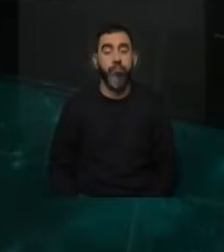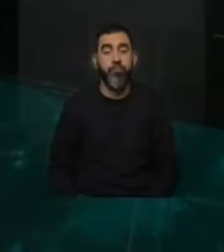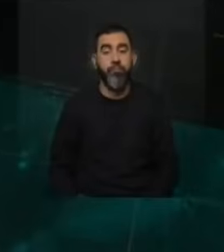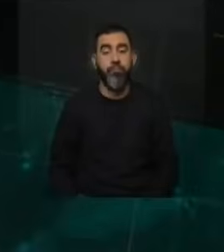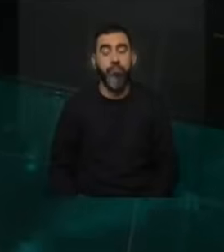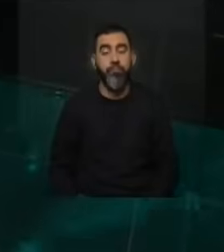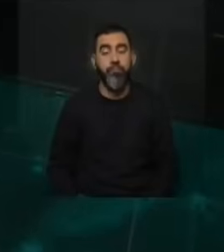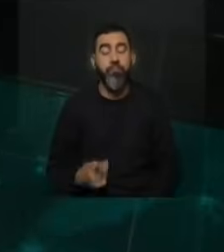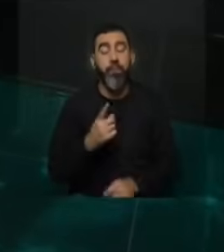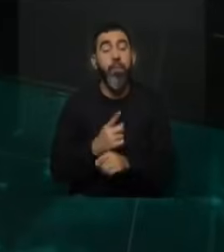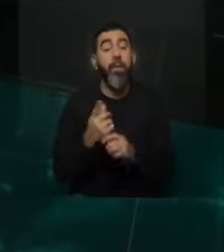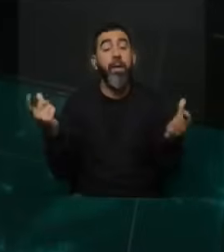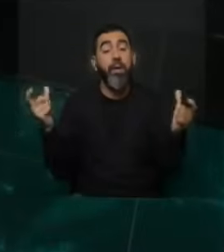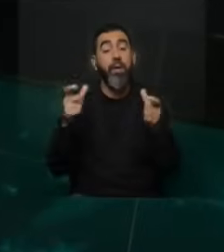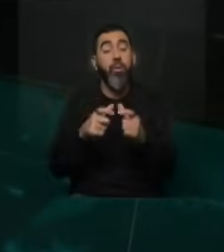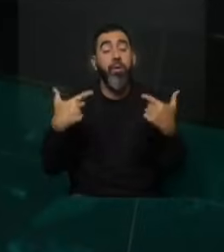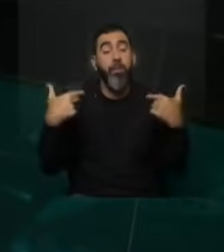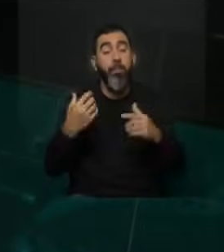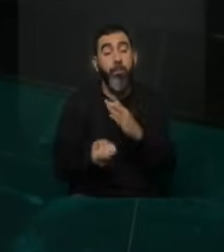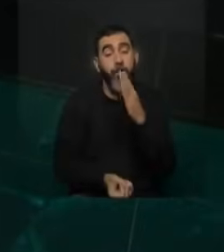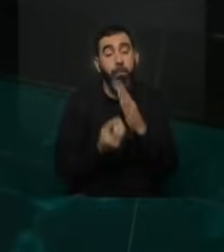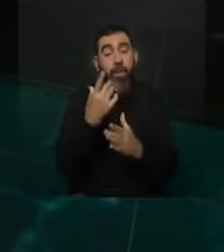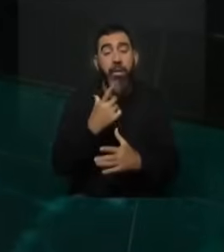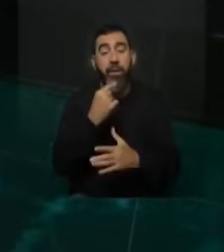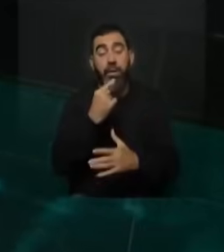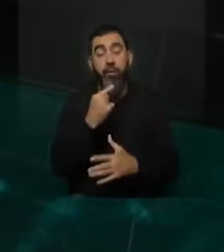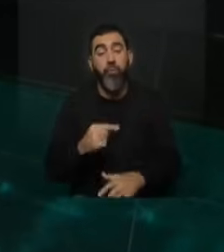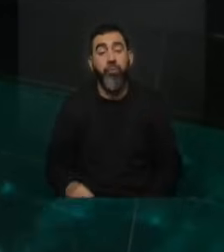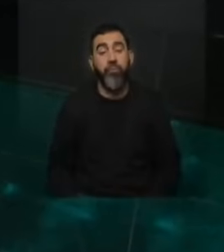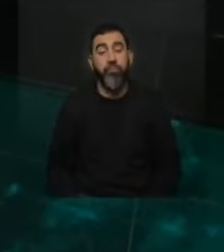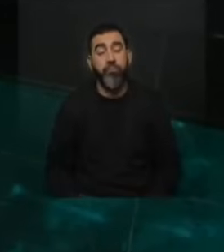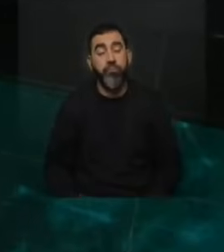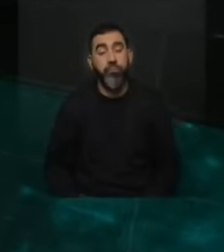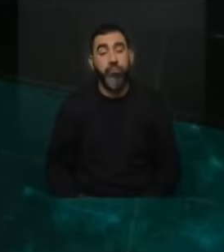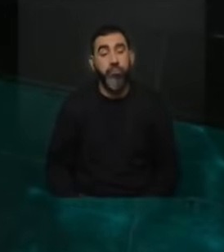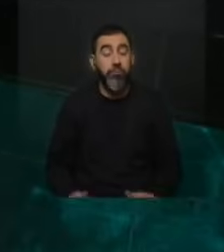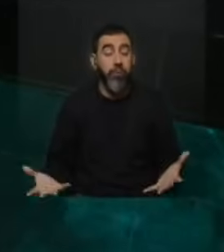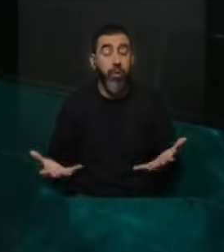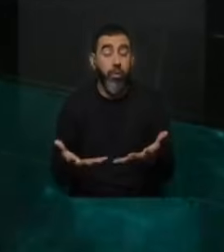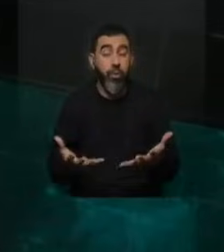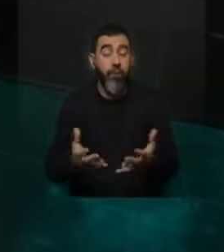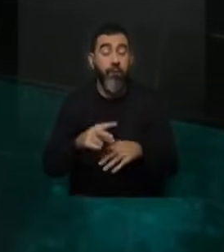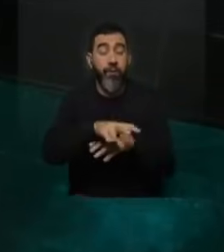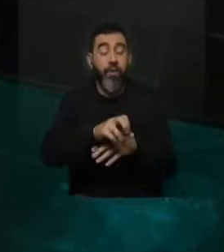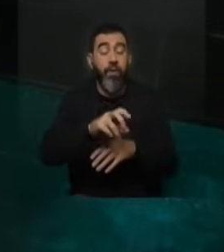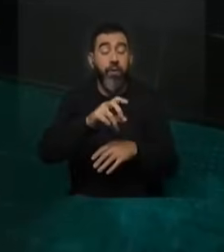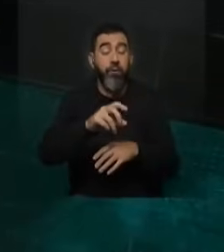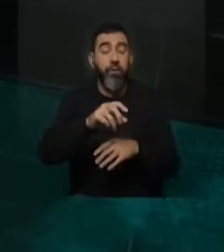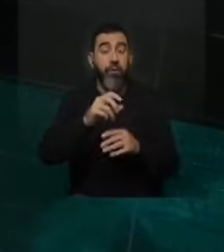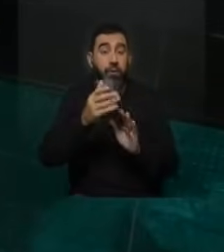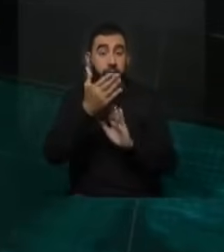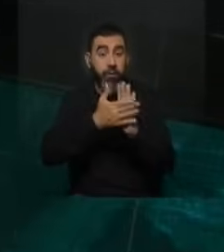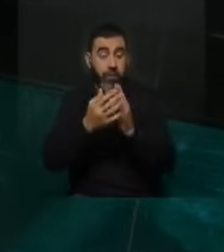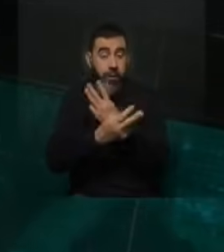esta fue de las primeras reuniones que mantuvo el ministro el nuevo ministro del interior Nicolás martil eni esta vez con el fiscal de corte en las